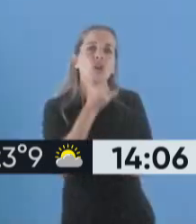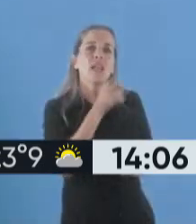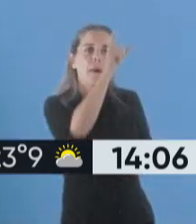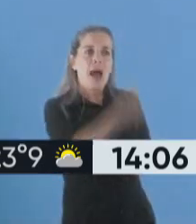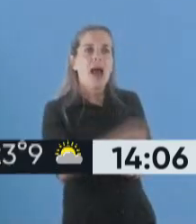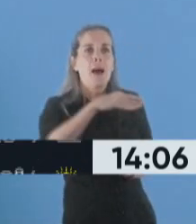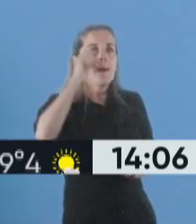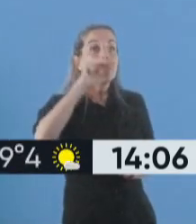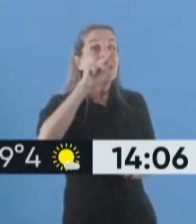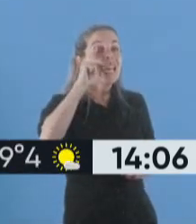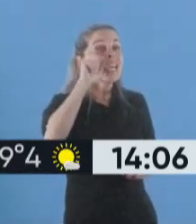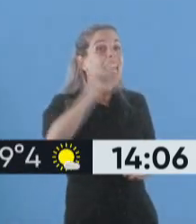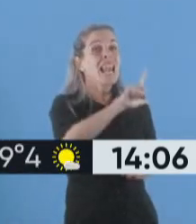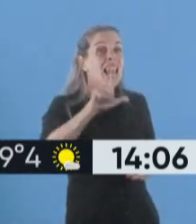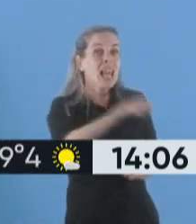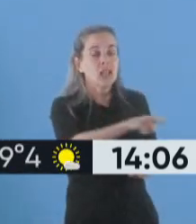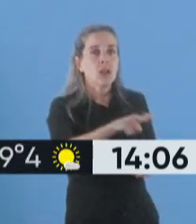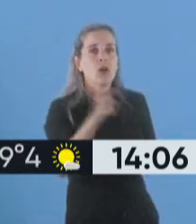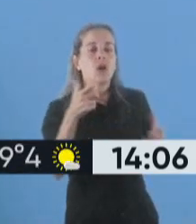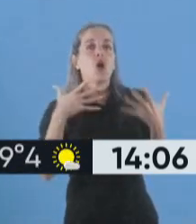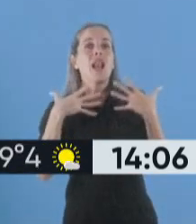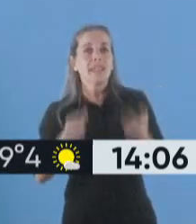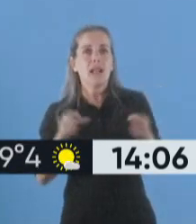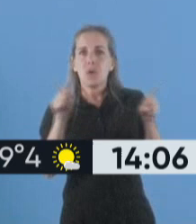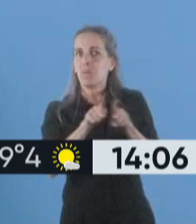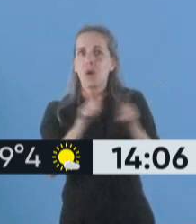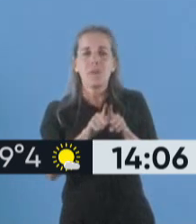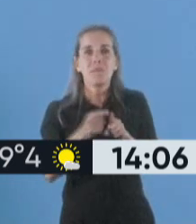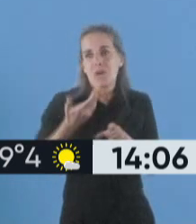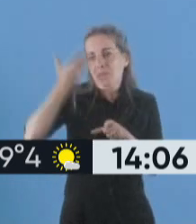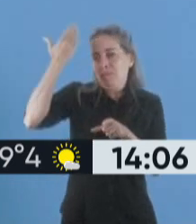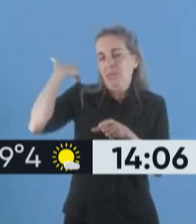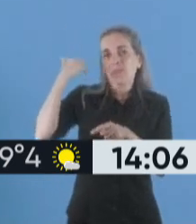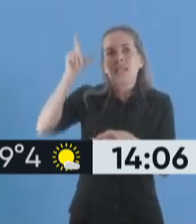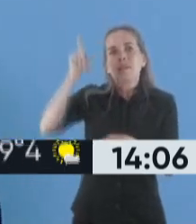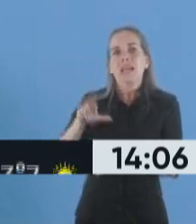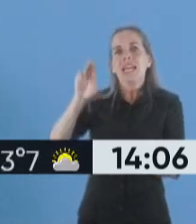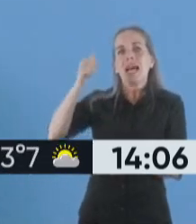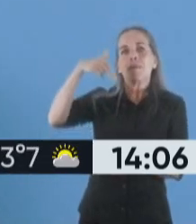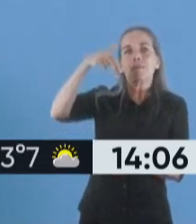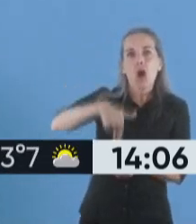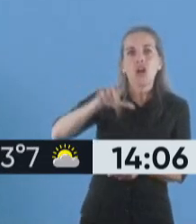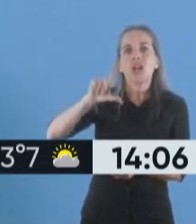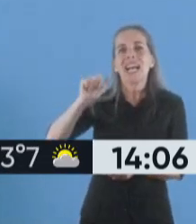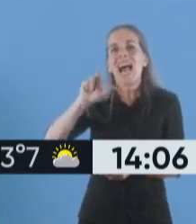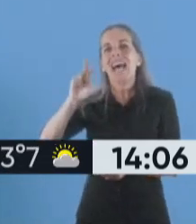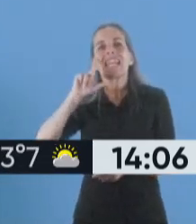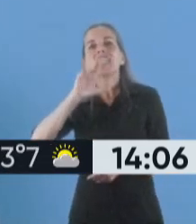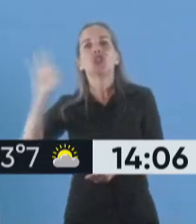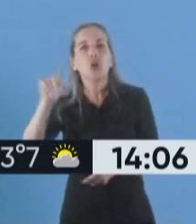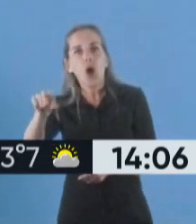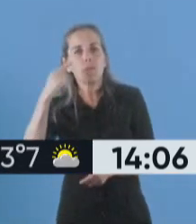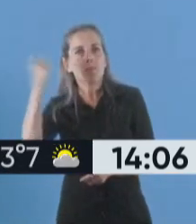lo mismo hicimos con la salud. Que un día tuvimos a un hombre que se llamó Ramón Carrillo, que puso a la salud pública en un